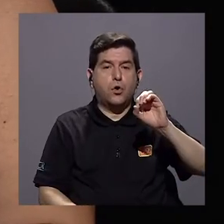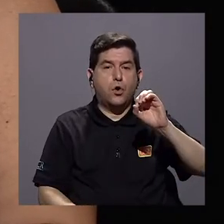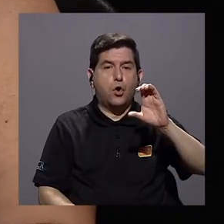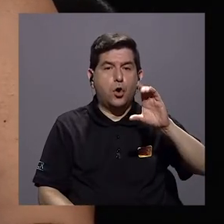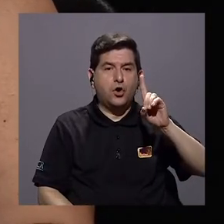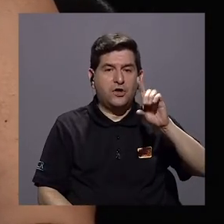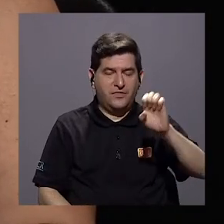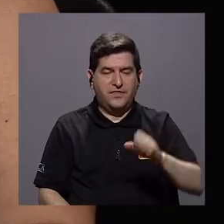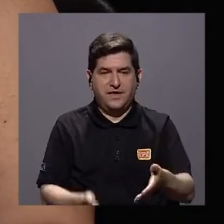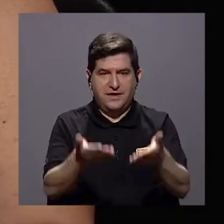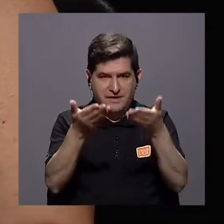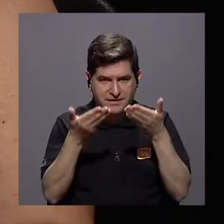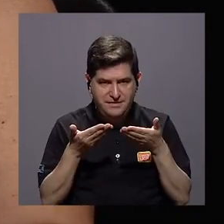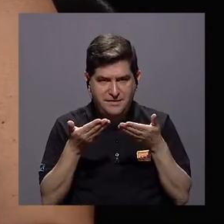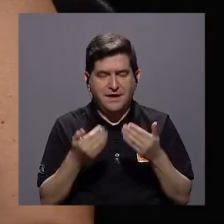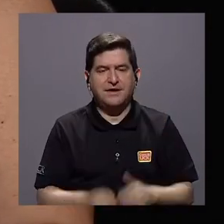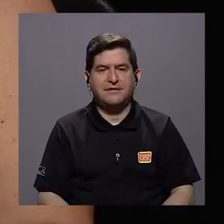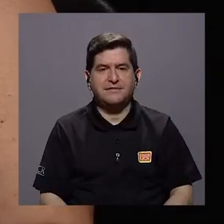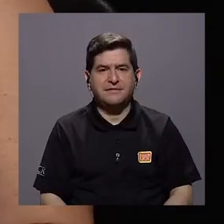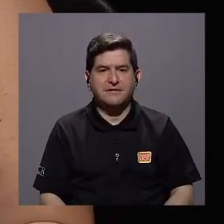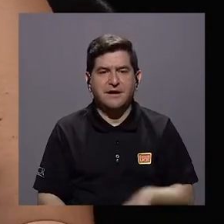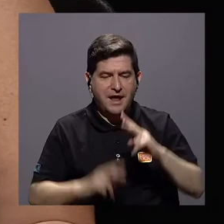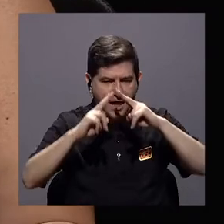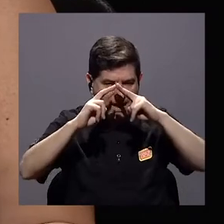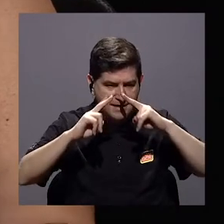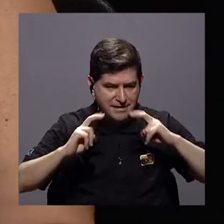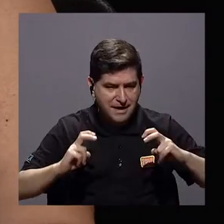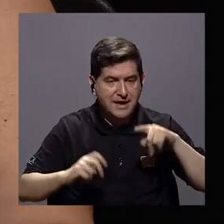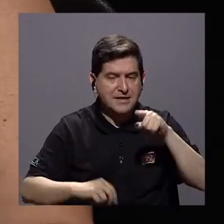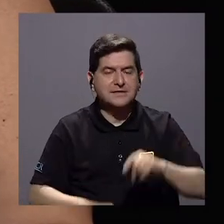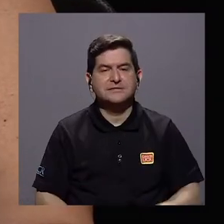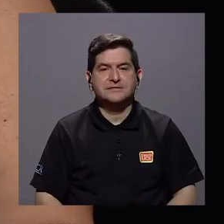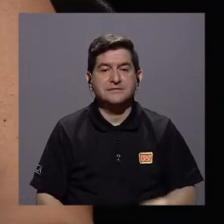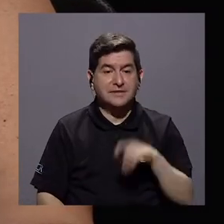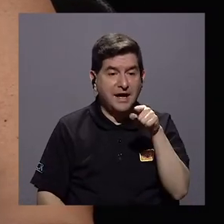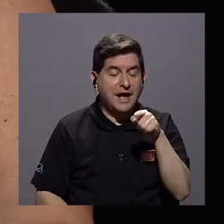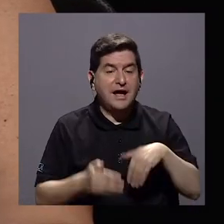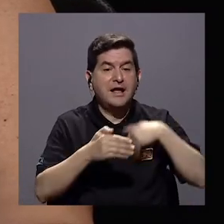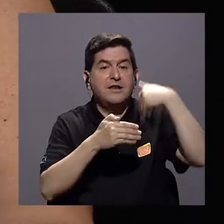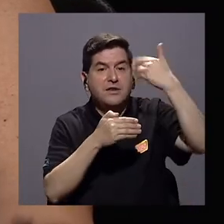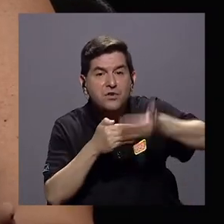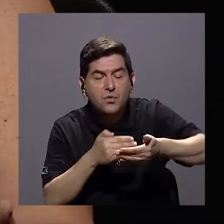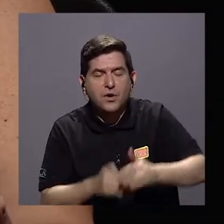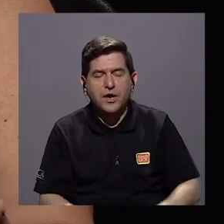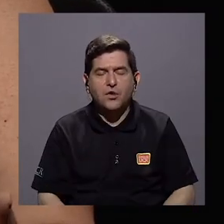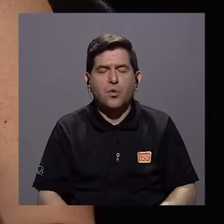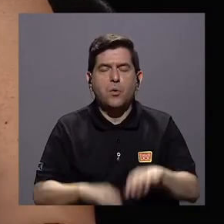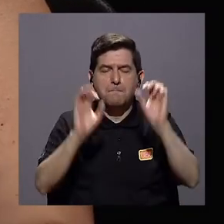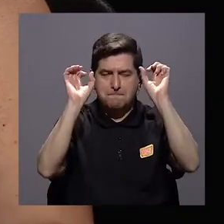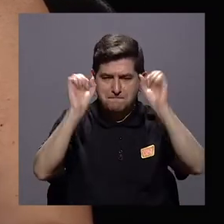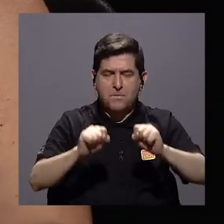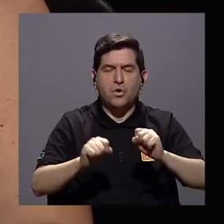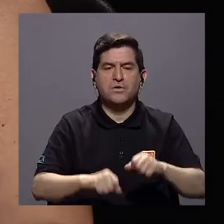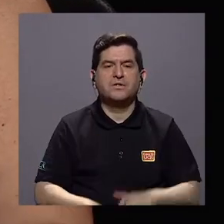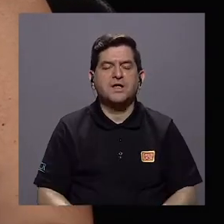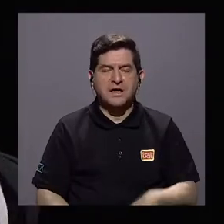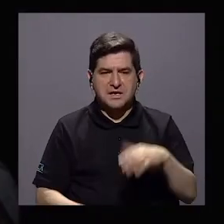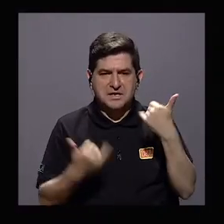OCDEC ya uh-huh. que nos diera, pues que hiciera una revisión. De esa revisión, creo que mucho de esto se